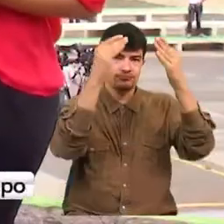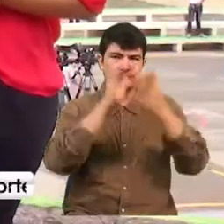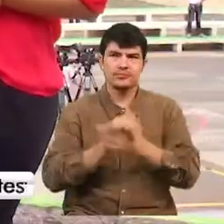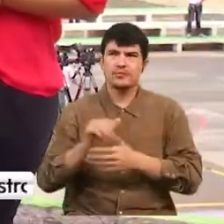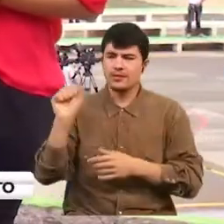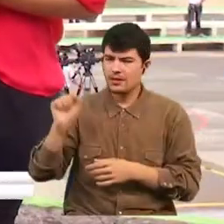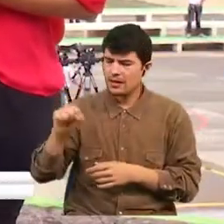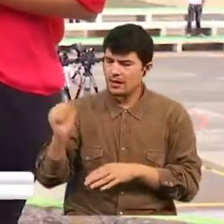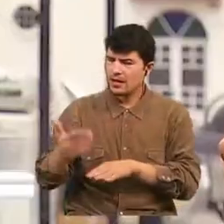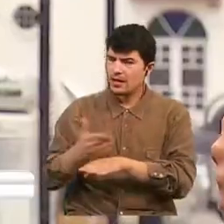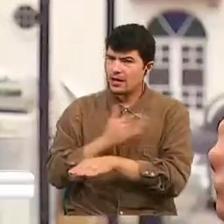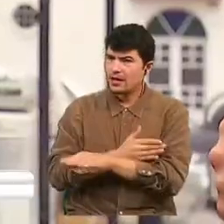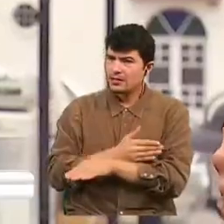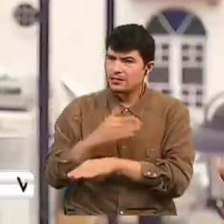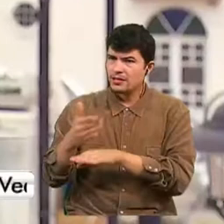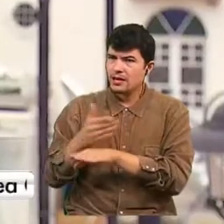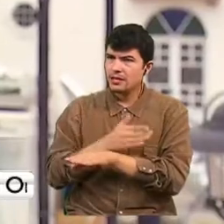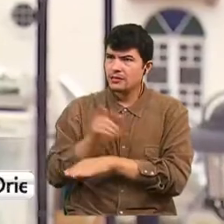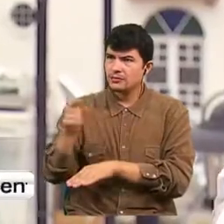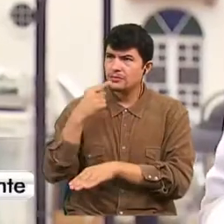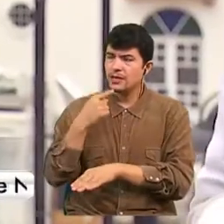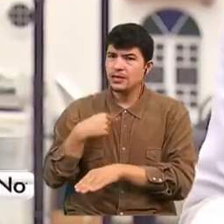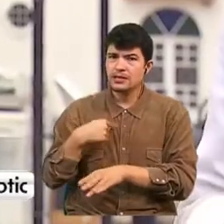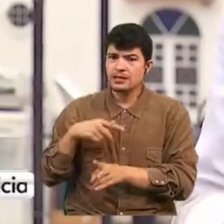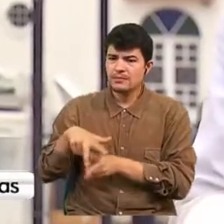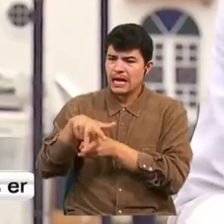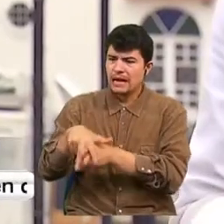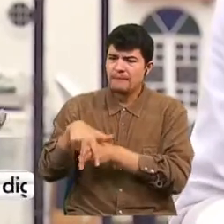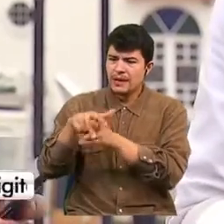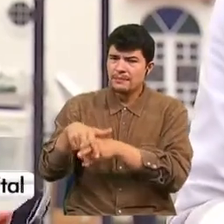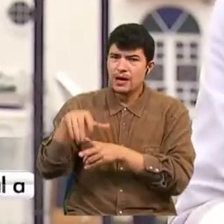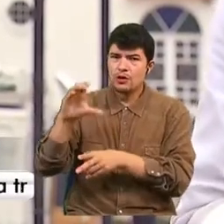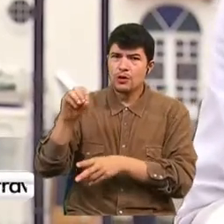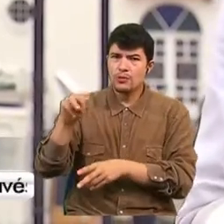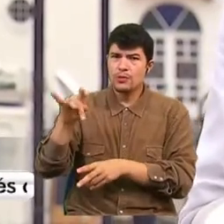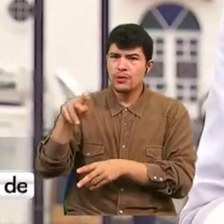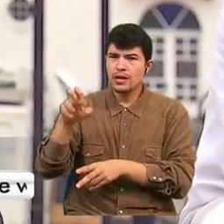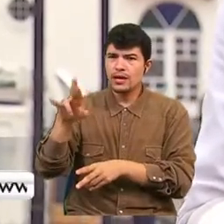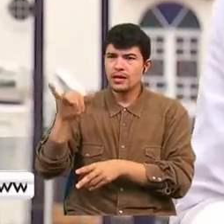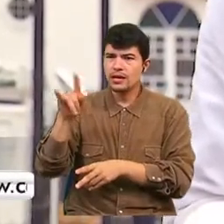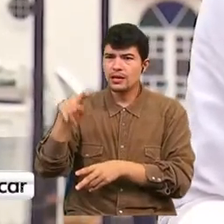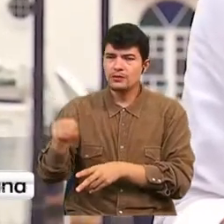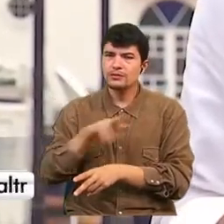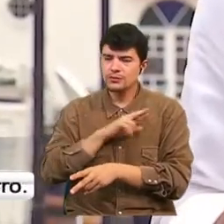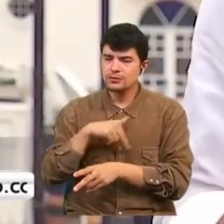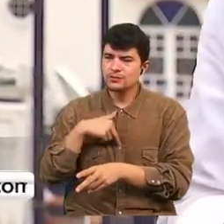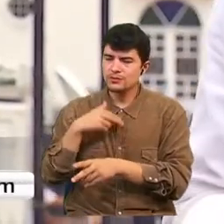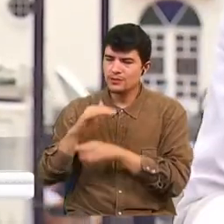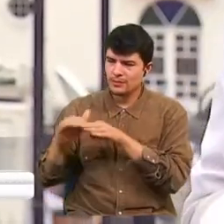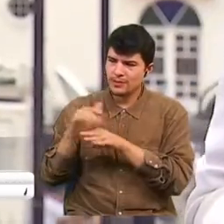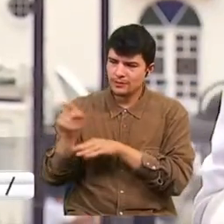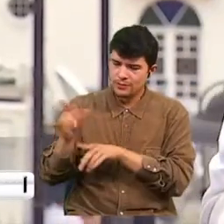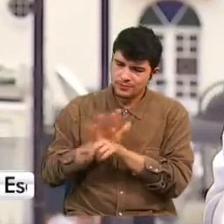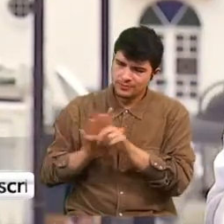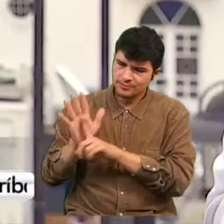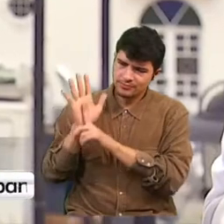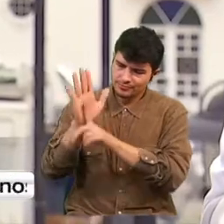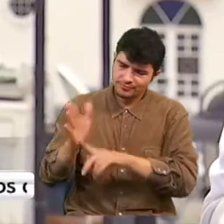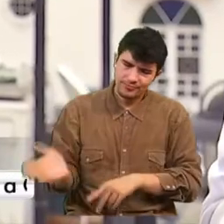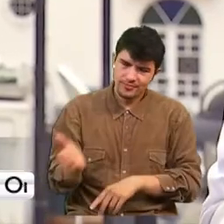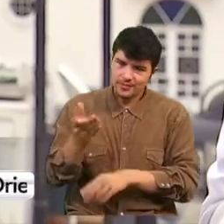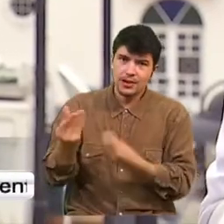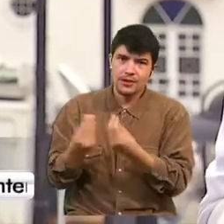bien, gobernador, habíamos hablado hace unos instantes acerca del tema de la cabalgata de los comuneritos. Lo invitamos para que veamos el siguiente informe que nos han preparado